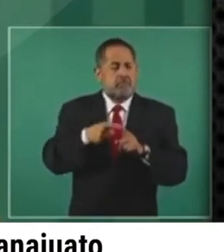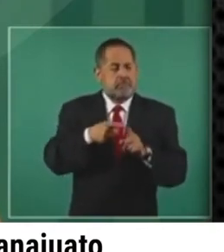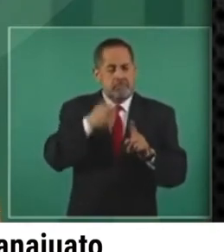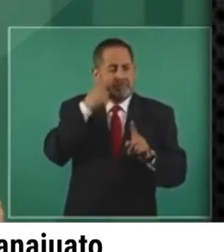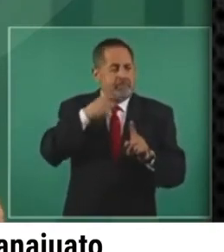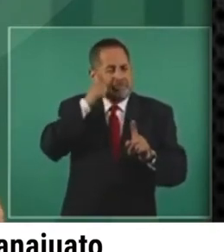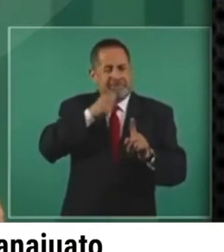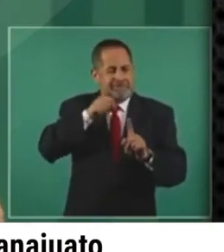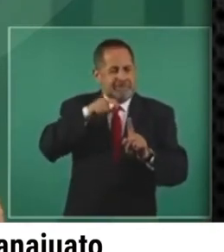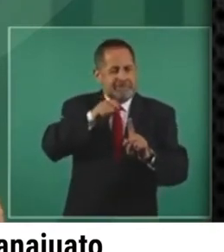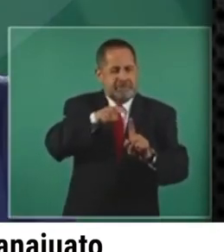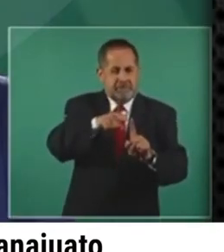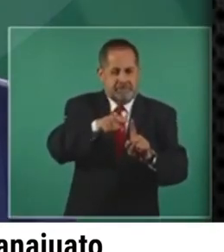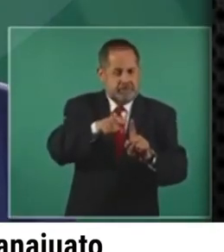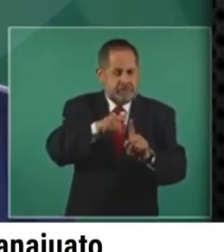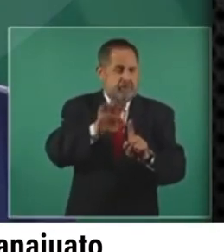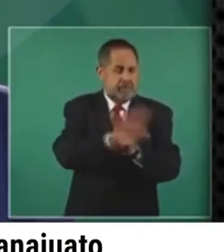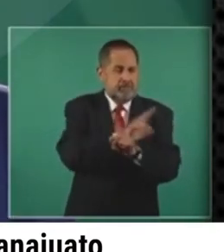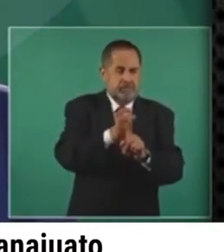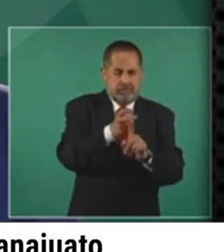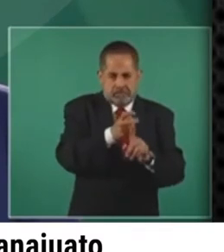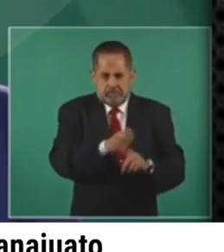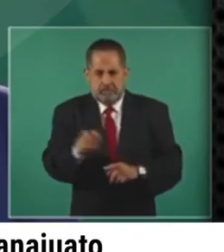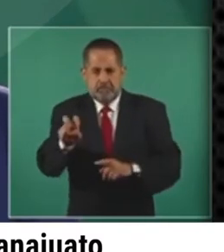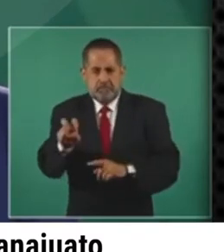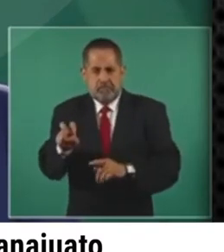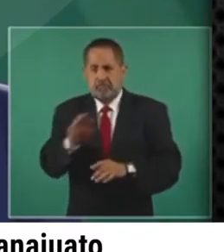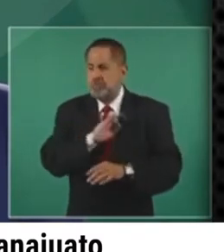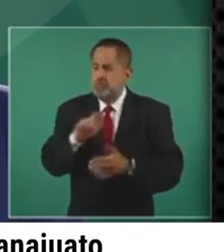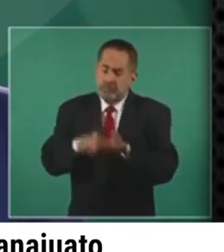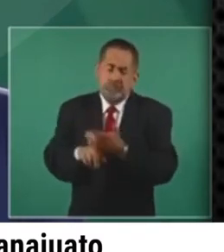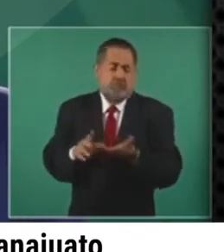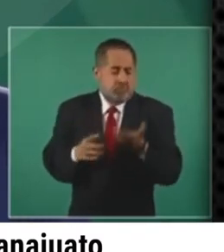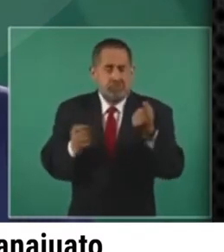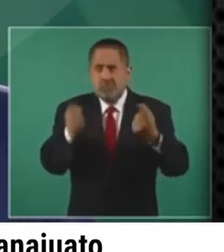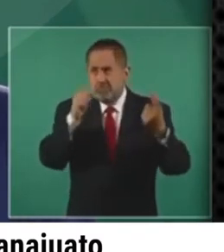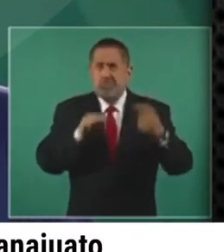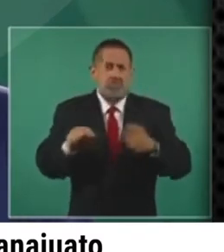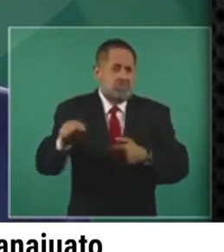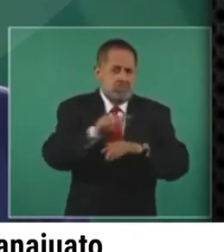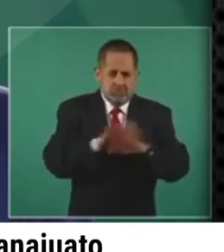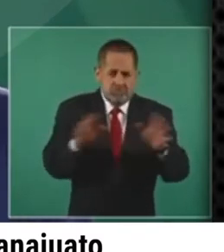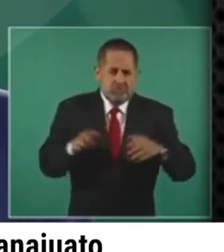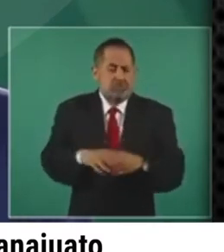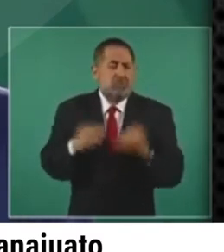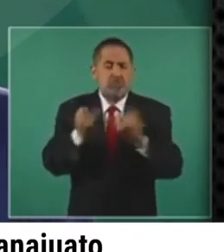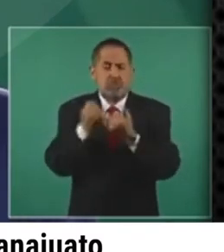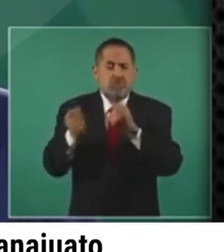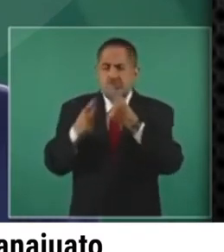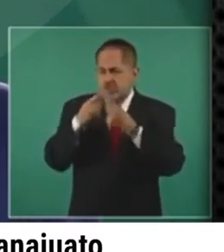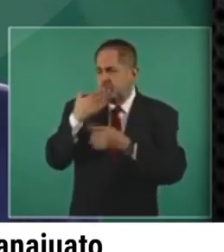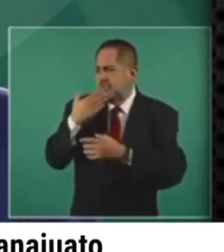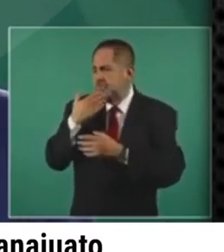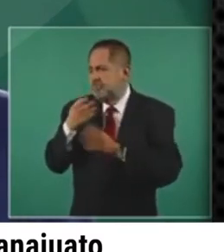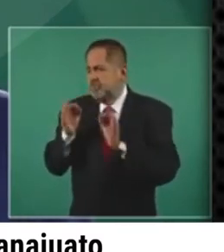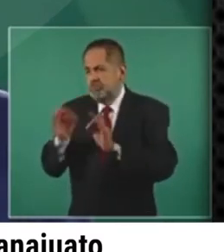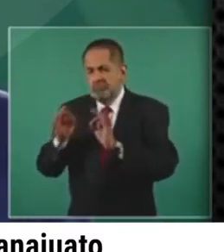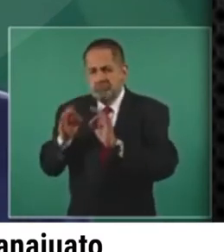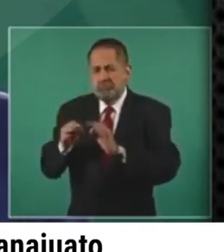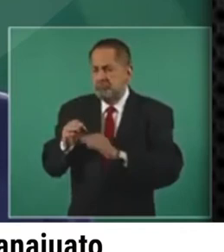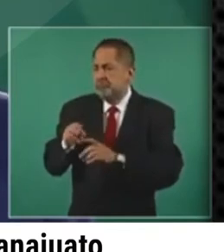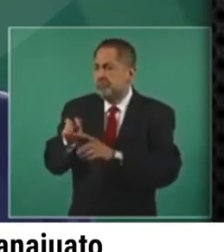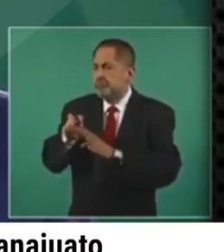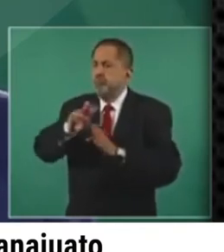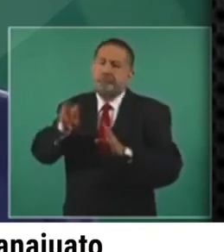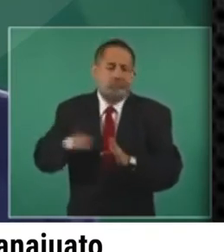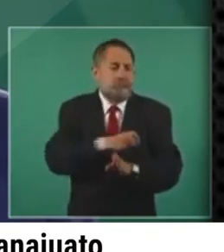Carlos Amarripa Aguirre y desprotege a los ciudadanos. En su rueda de prensa mañanera, López Obrador fue cuestionado de nueva cuenta sobre el trabajo de Samarripa